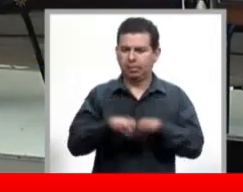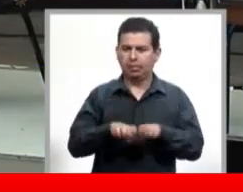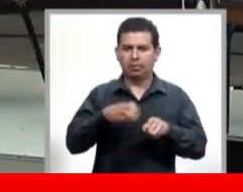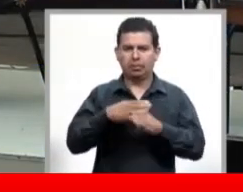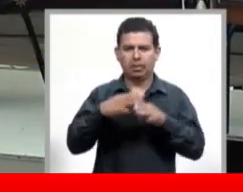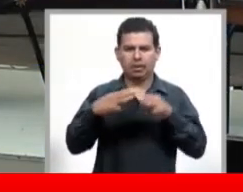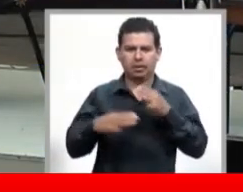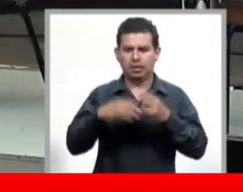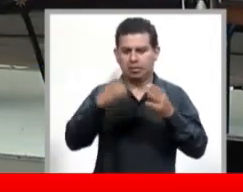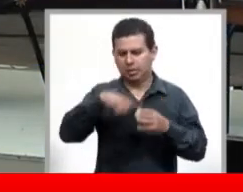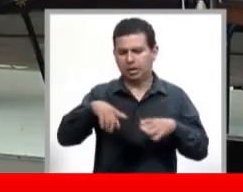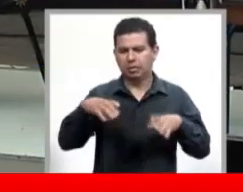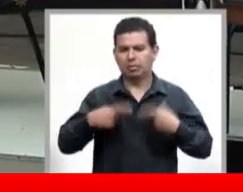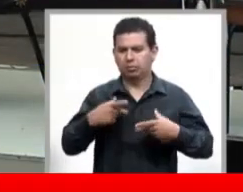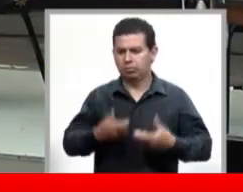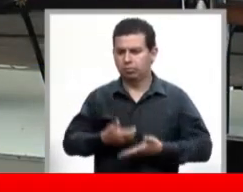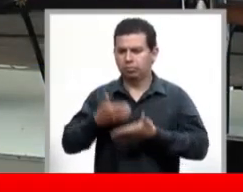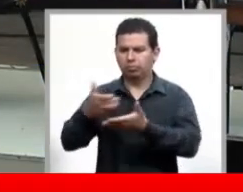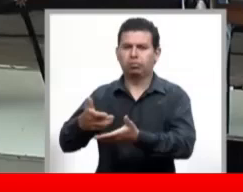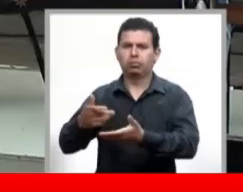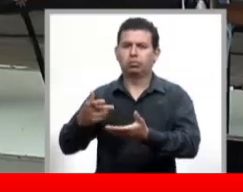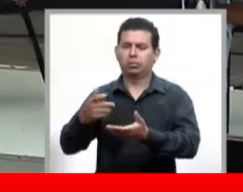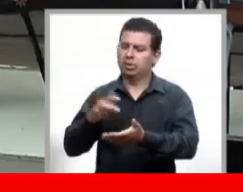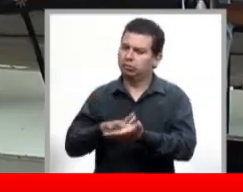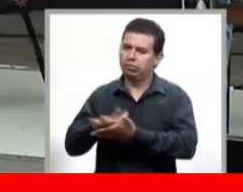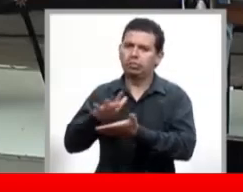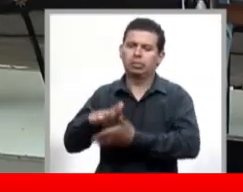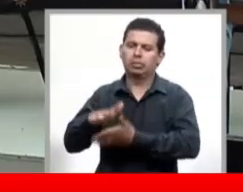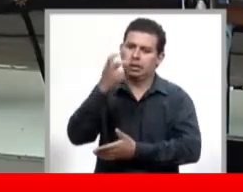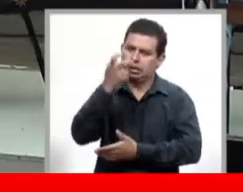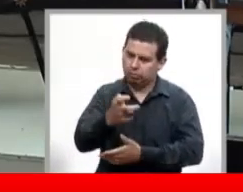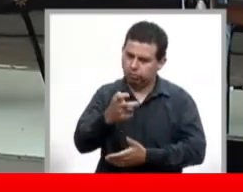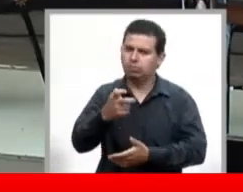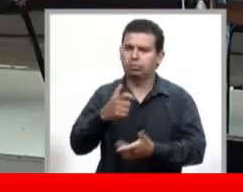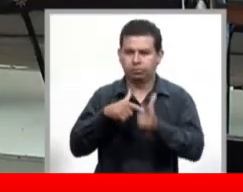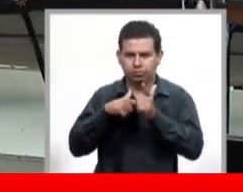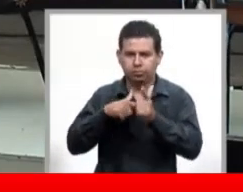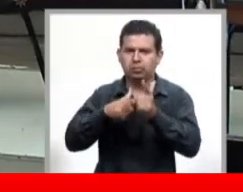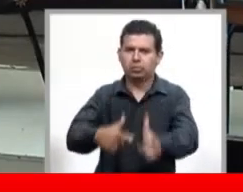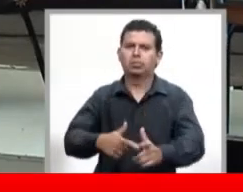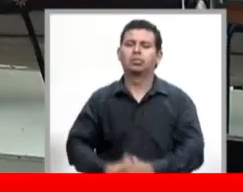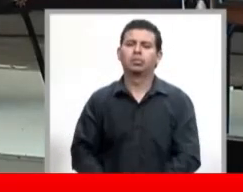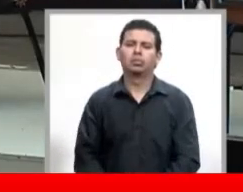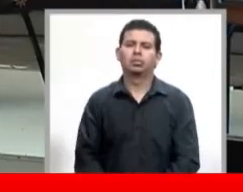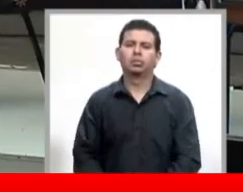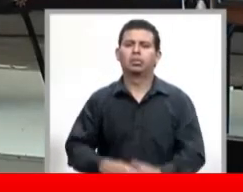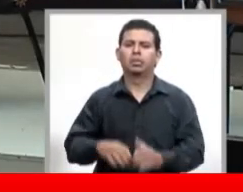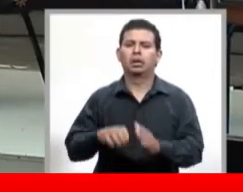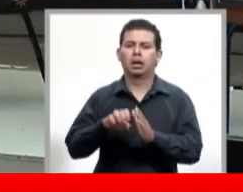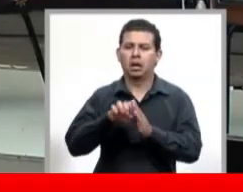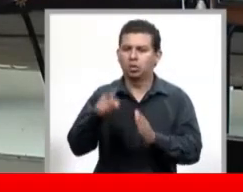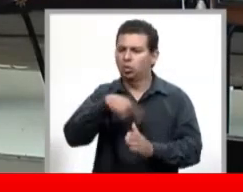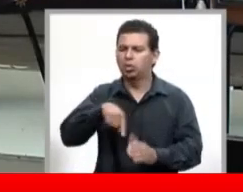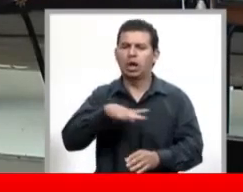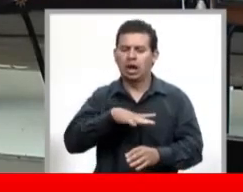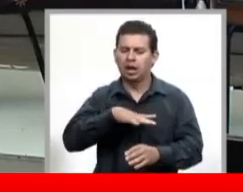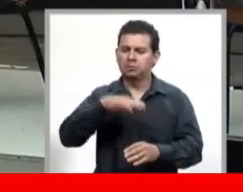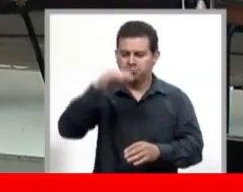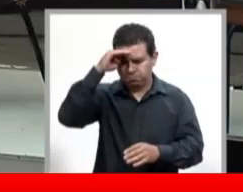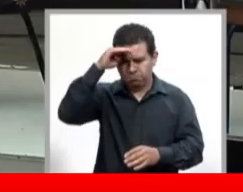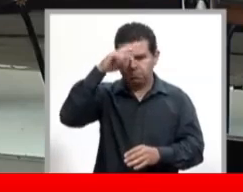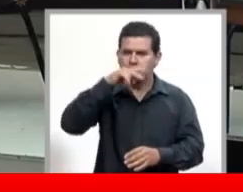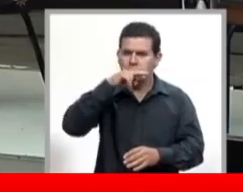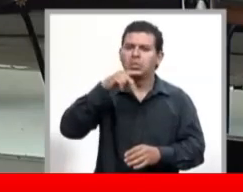distribuir por lo menos para 1 mes y así seguiremos teniendo la adquisición para